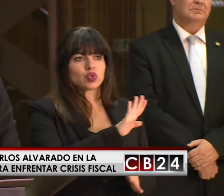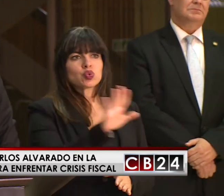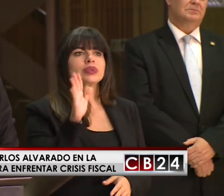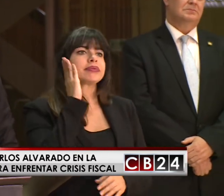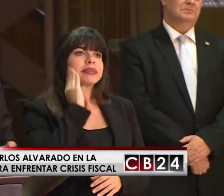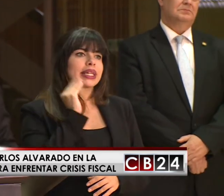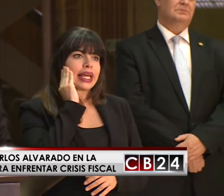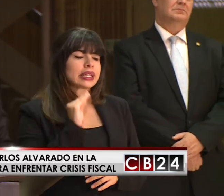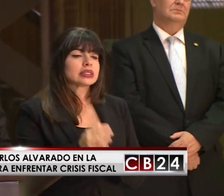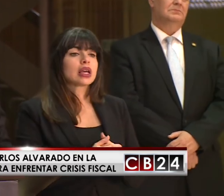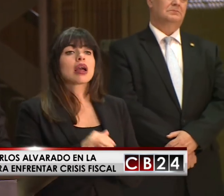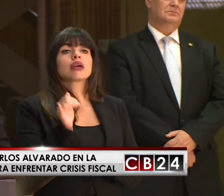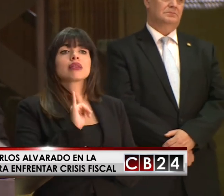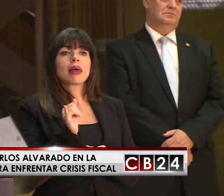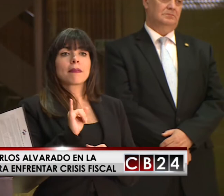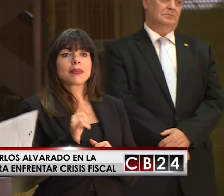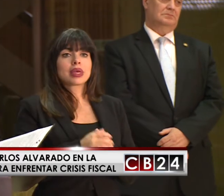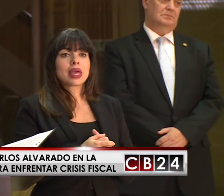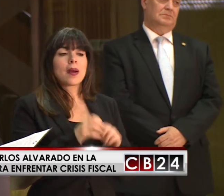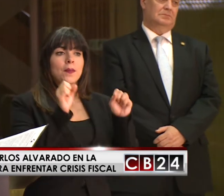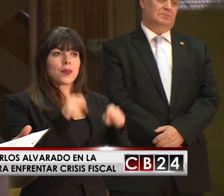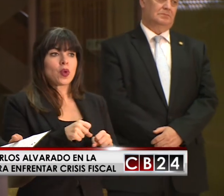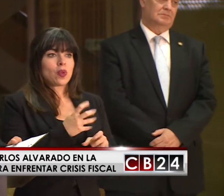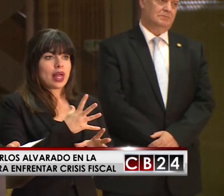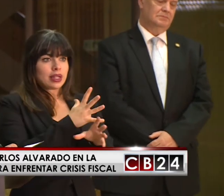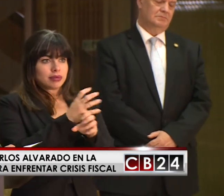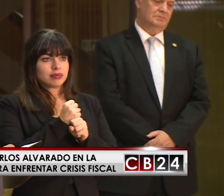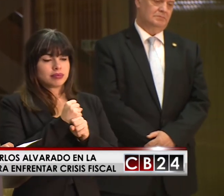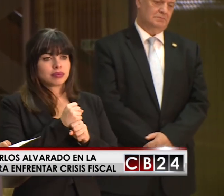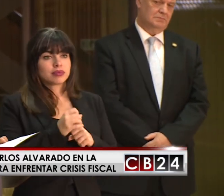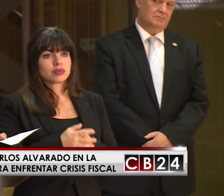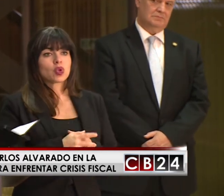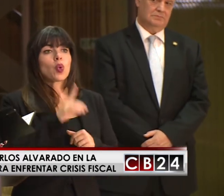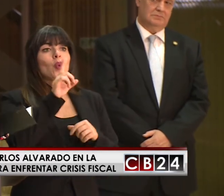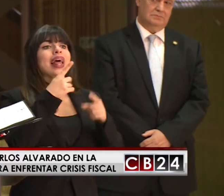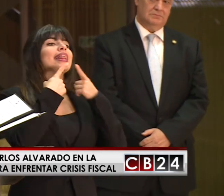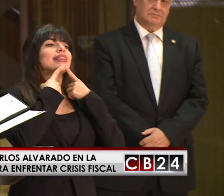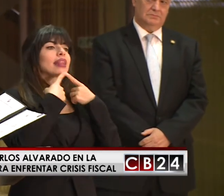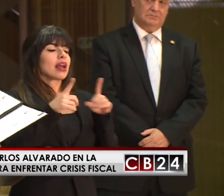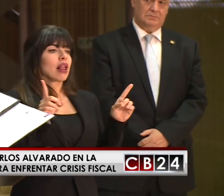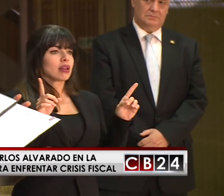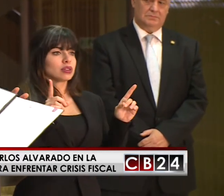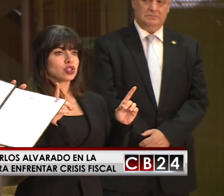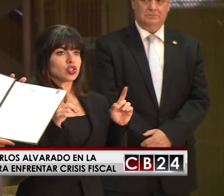experiencia y también así contar con una declaración